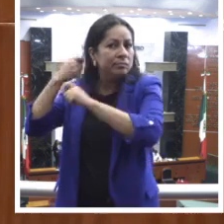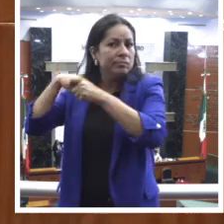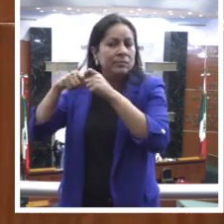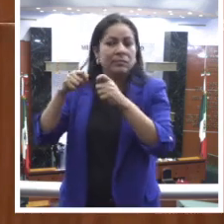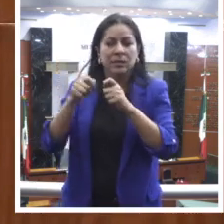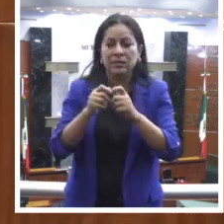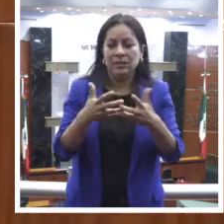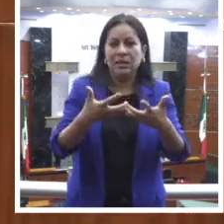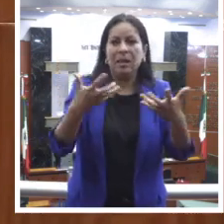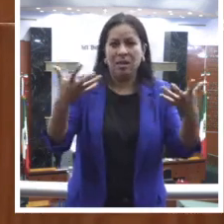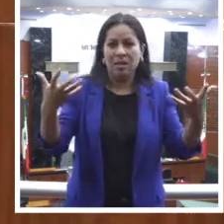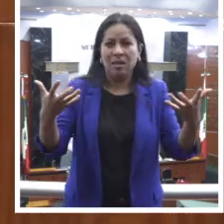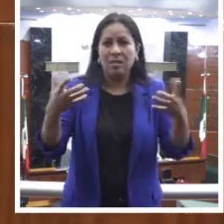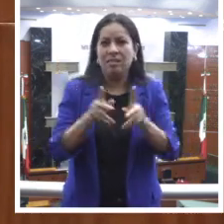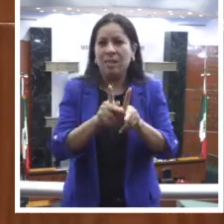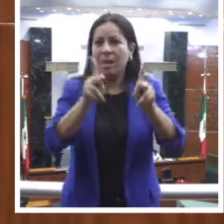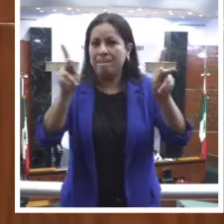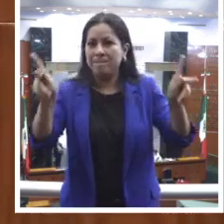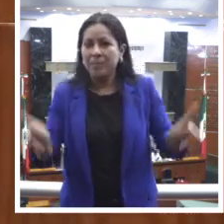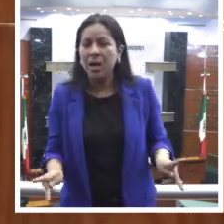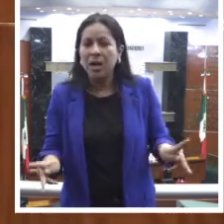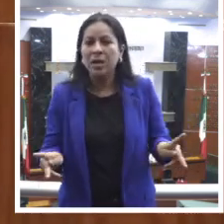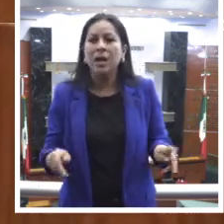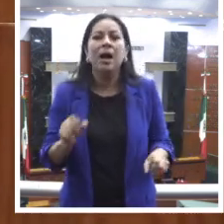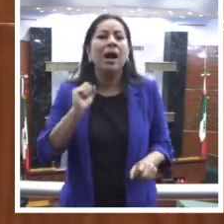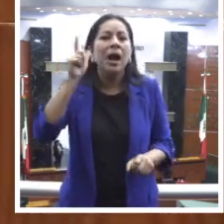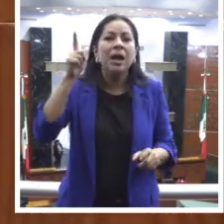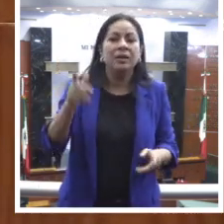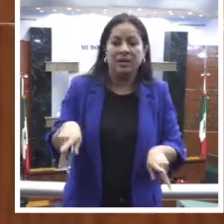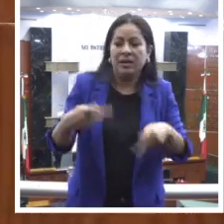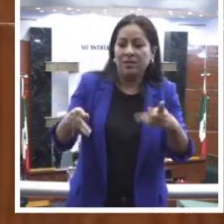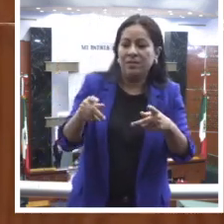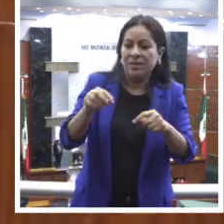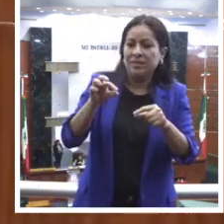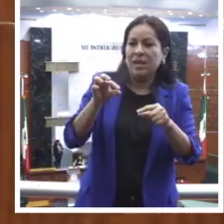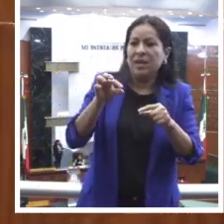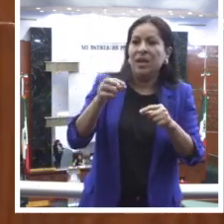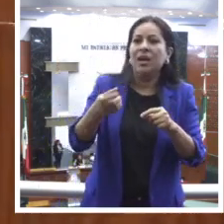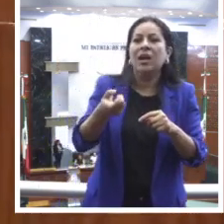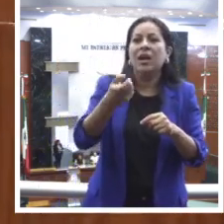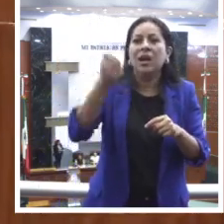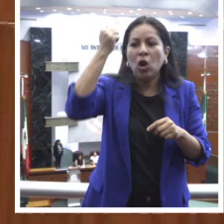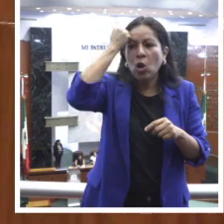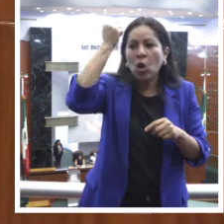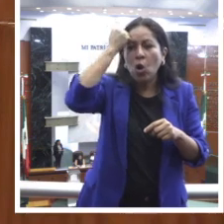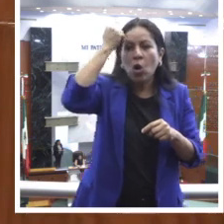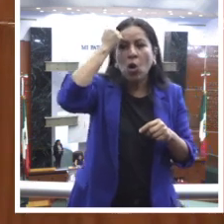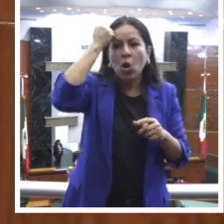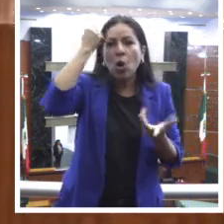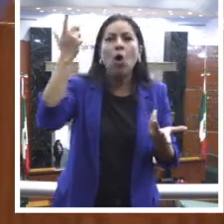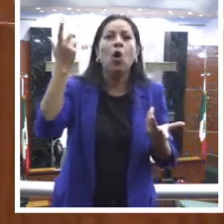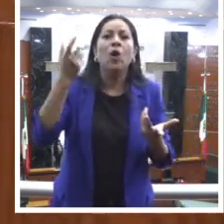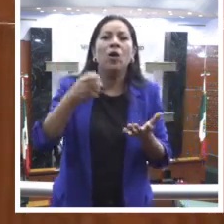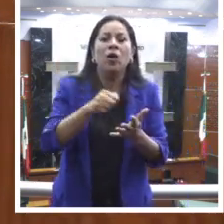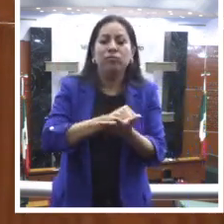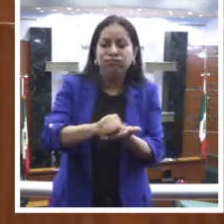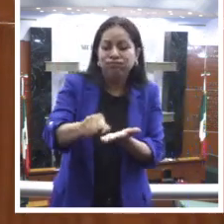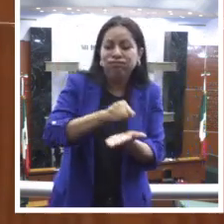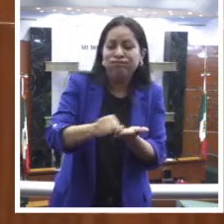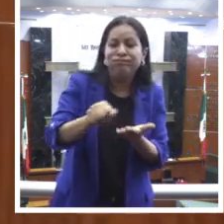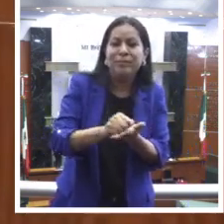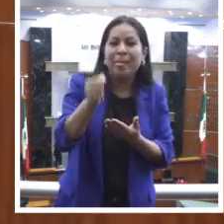playa alguien que vende Tamarindos cocadas alguien que vende raspados